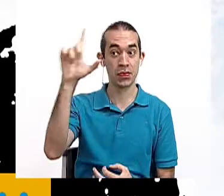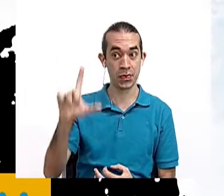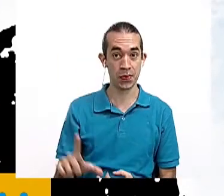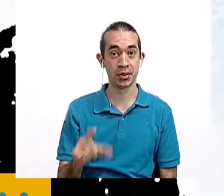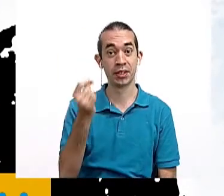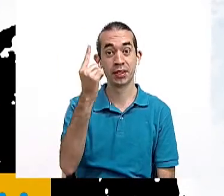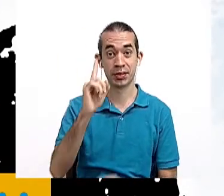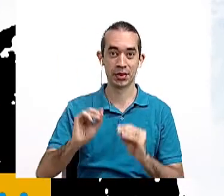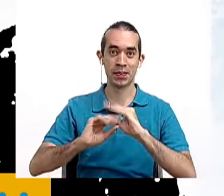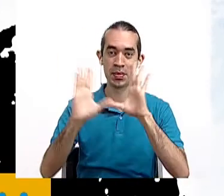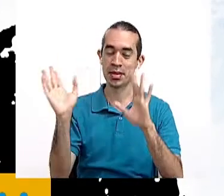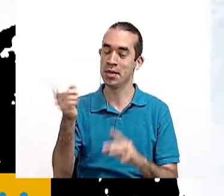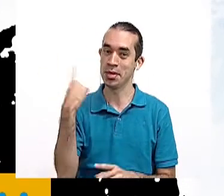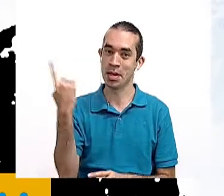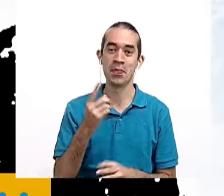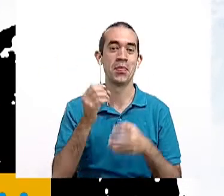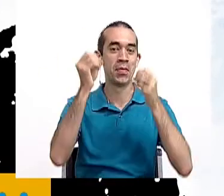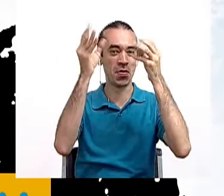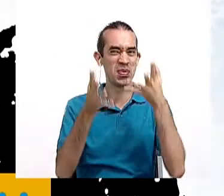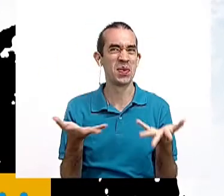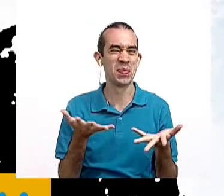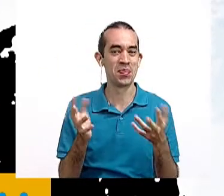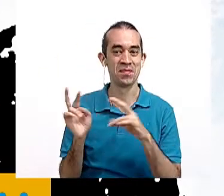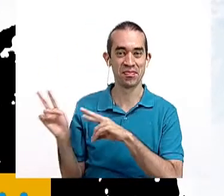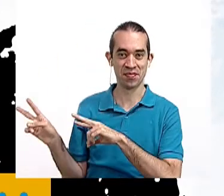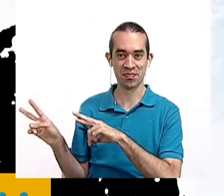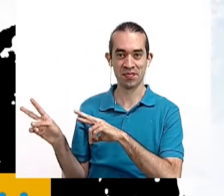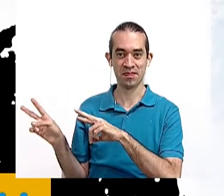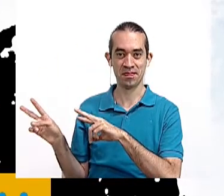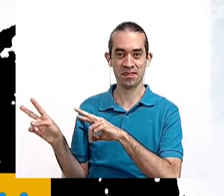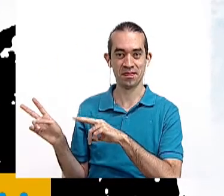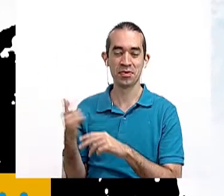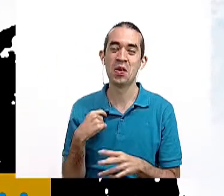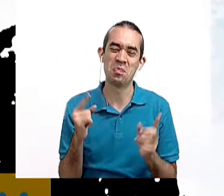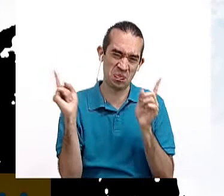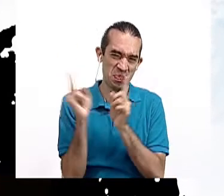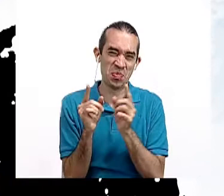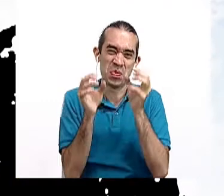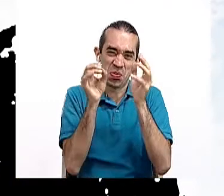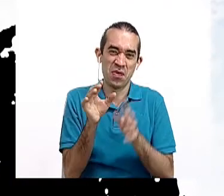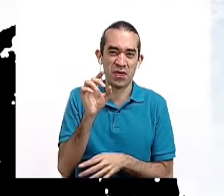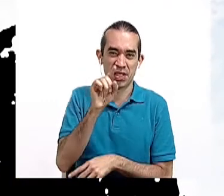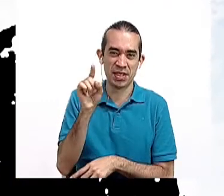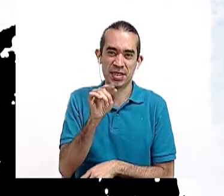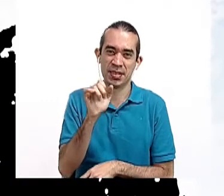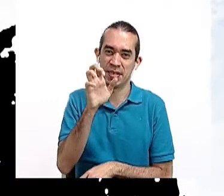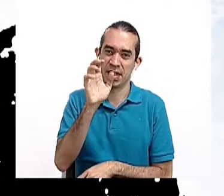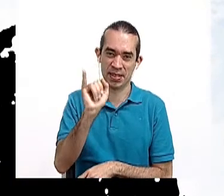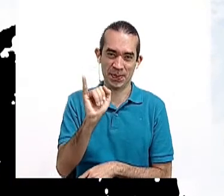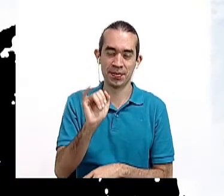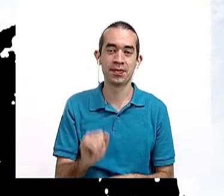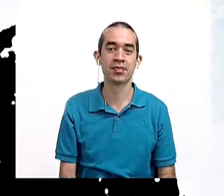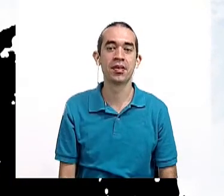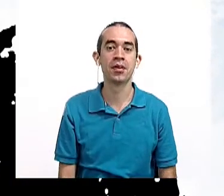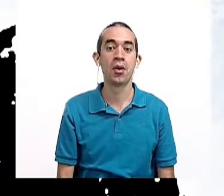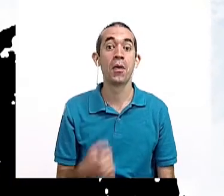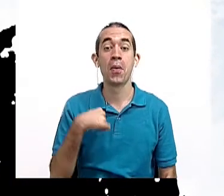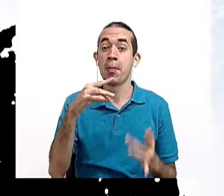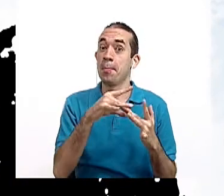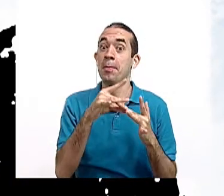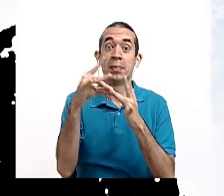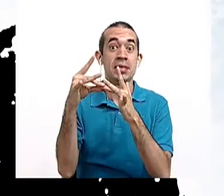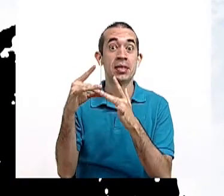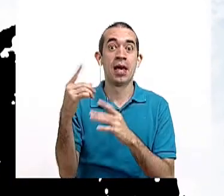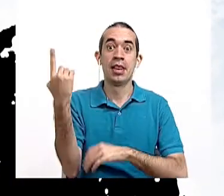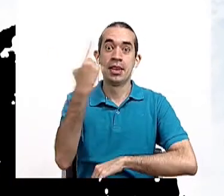11 de la mañana los acompaña la profe Seidy Salazar Flores, la profe Sey. Hoy, un día muy especial, porque esta semana vamos